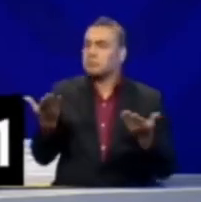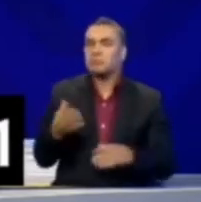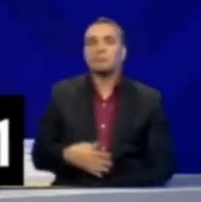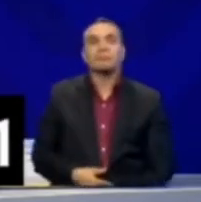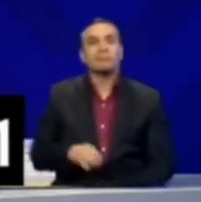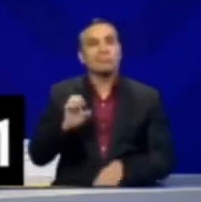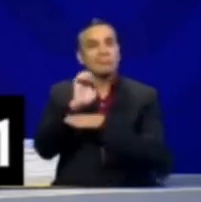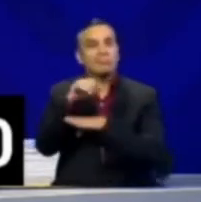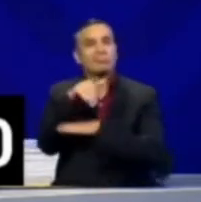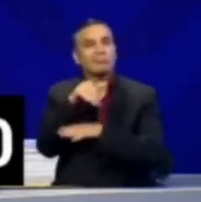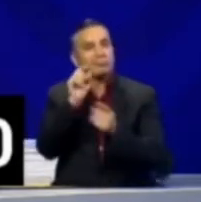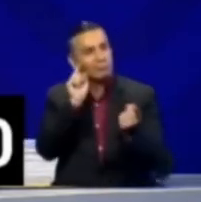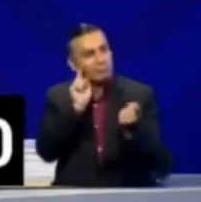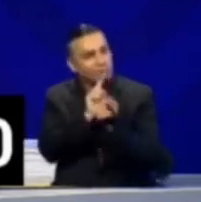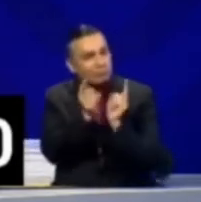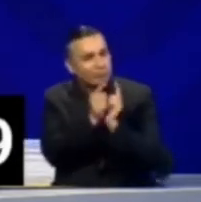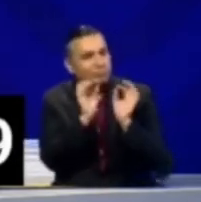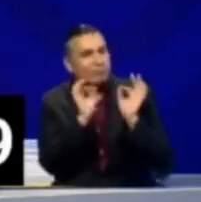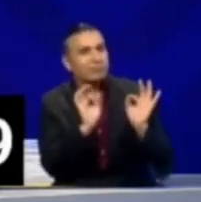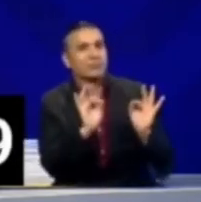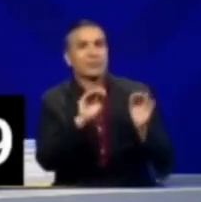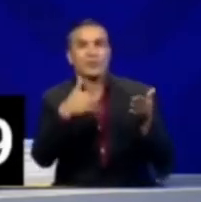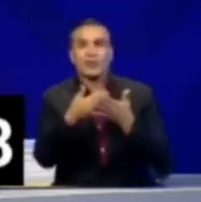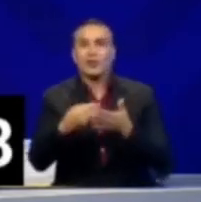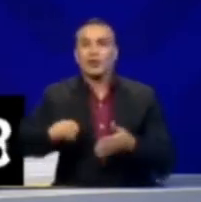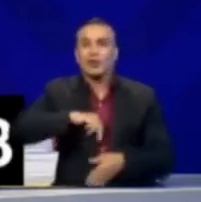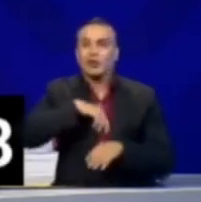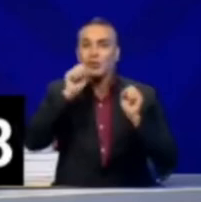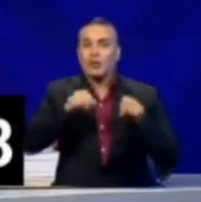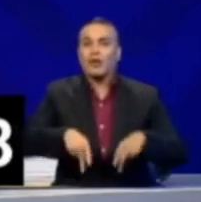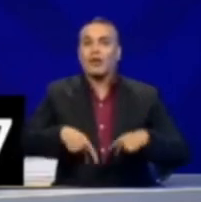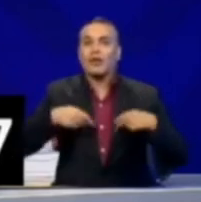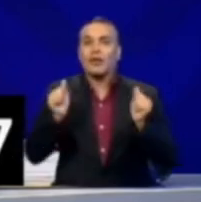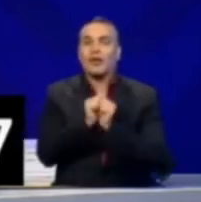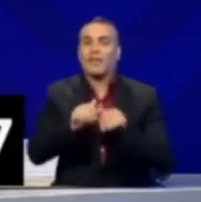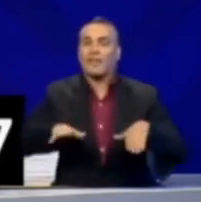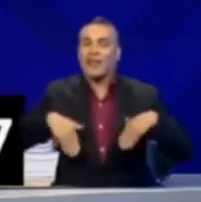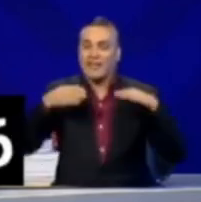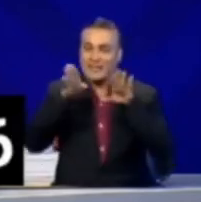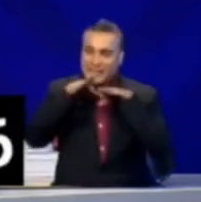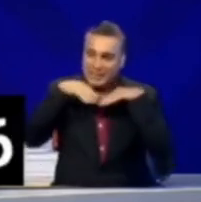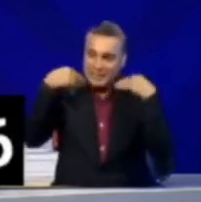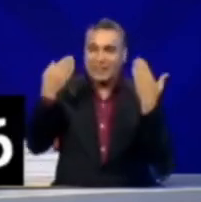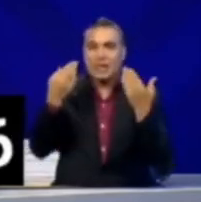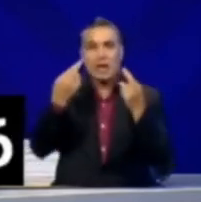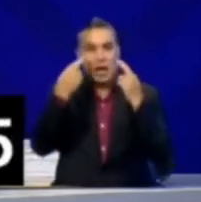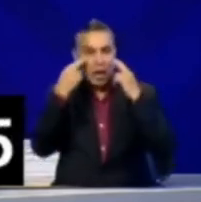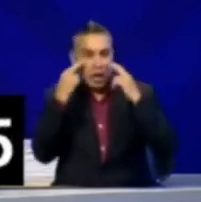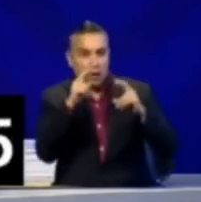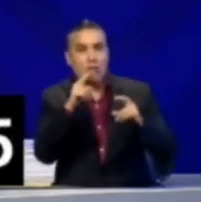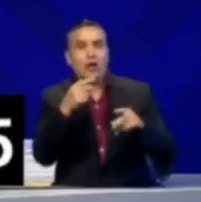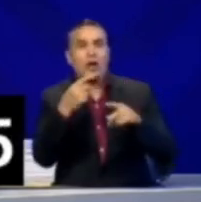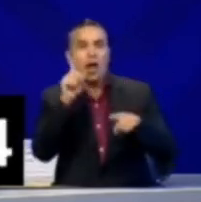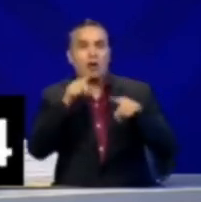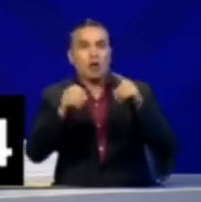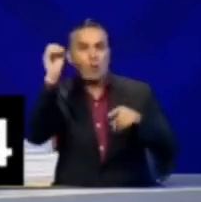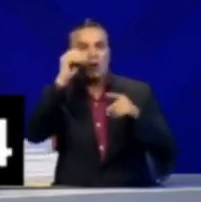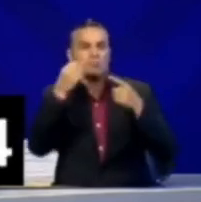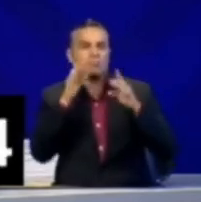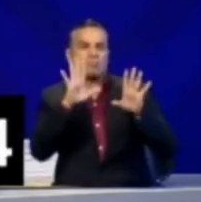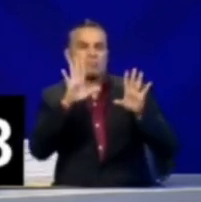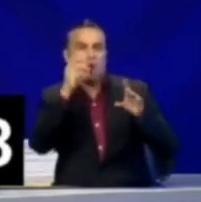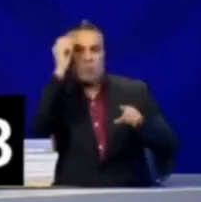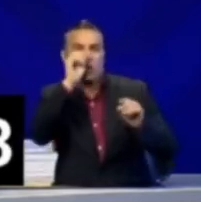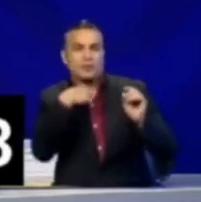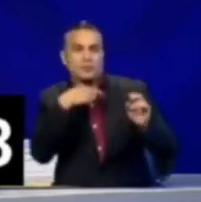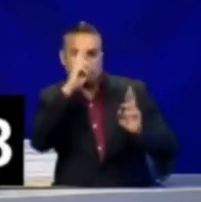ese Ecuador del encuentro, donde todos podamos vivir con felicidad, reconociendo nuestras diferencias y